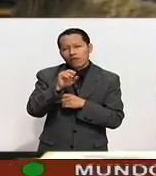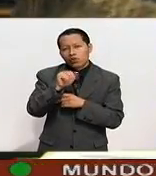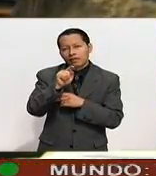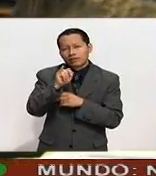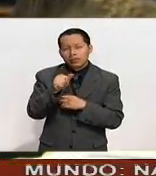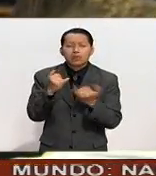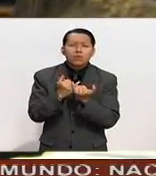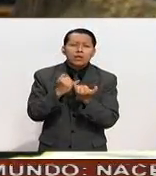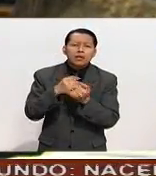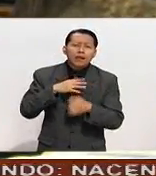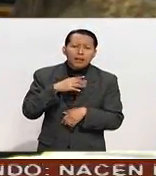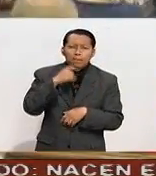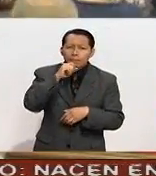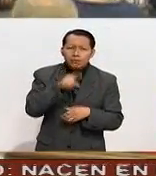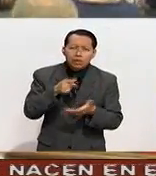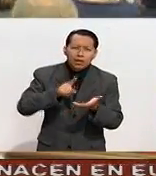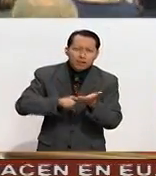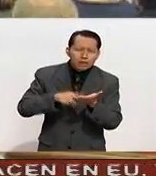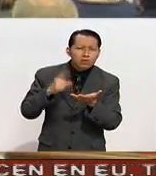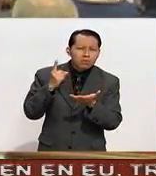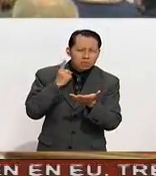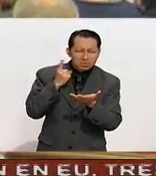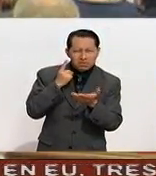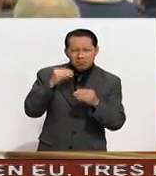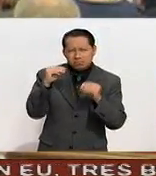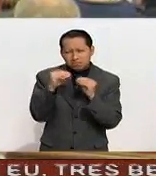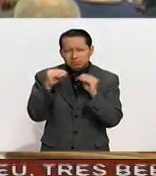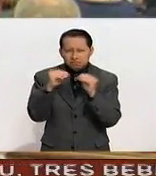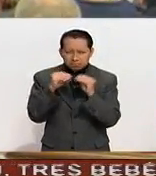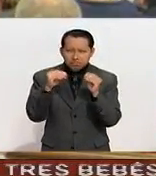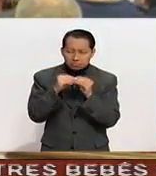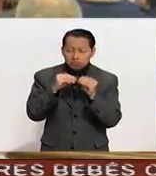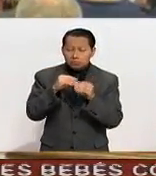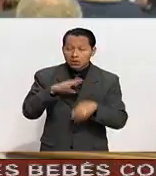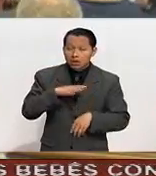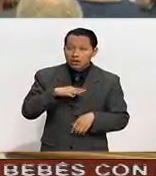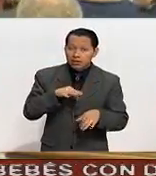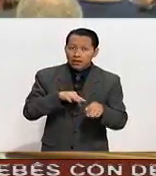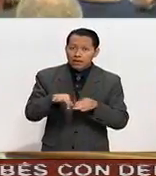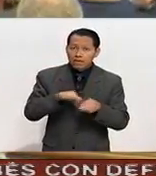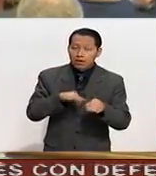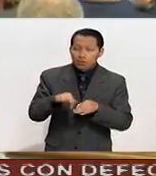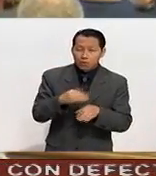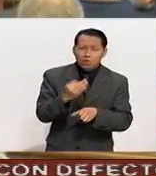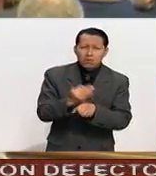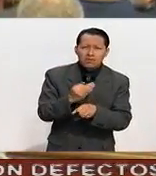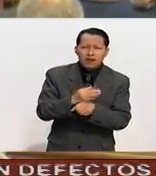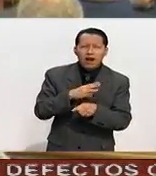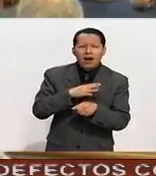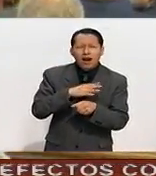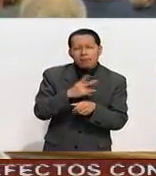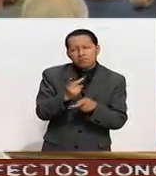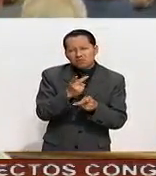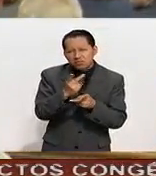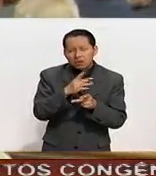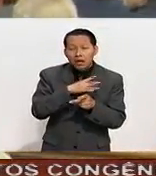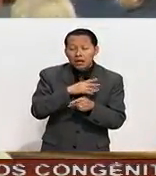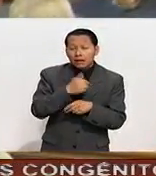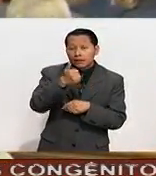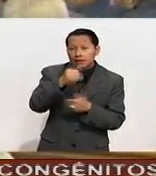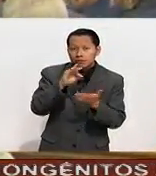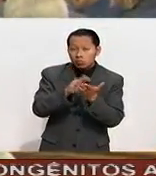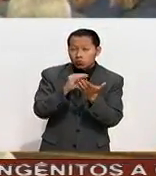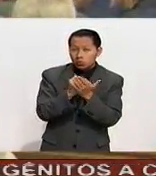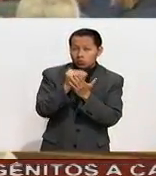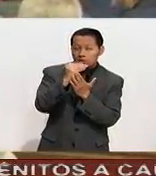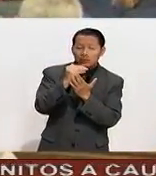en el propio Parlamento. Entonces, hoy las encuestas dan una ventaja de hasta 6 puntos la posibilidad de que